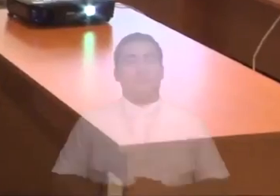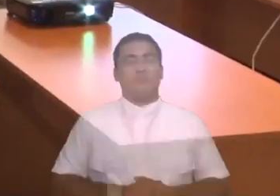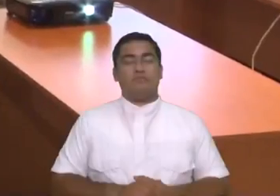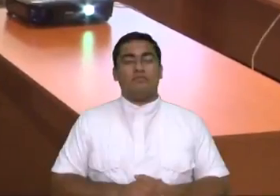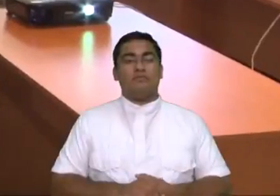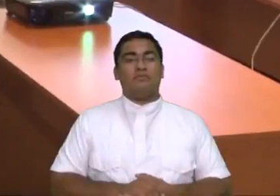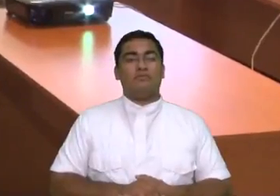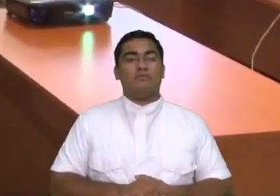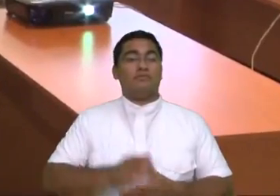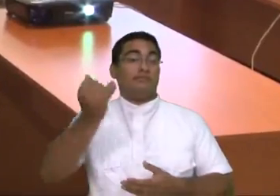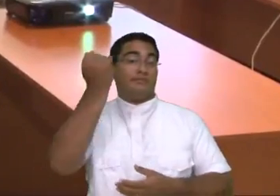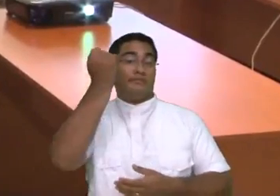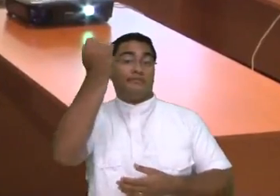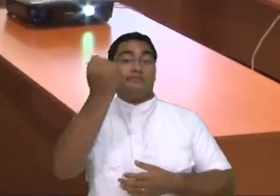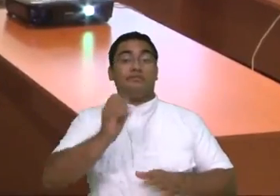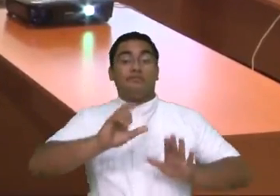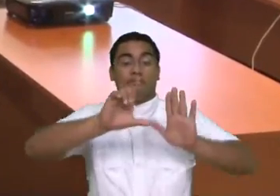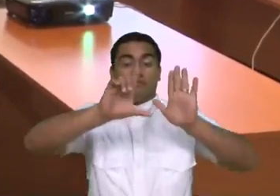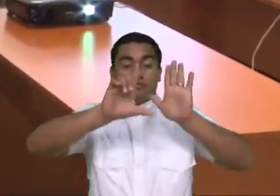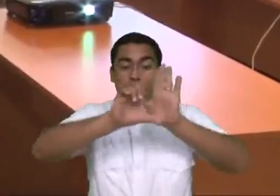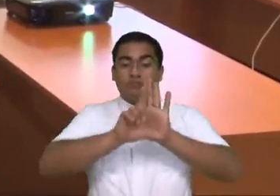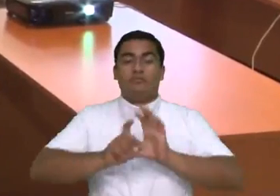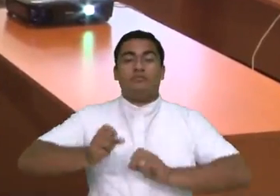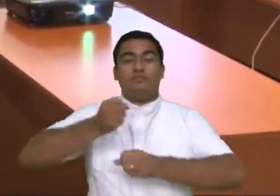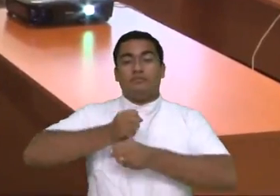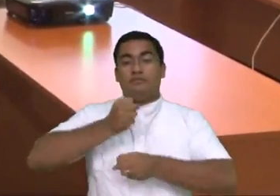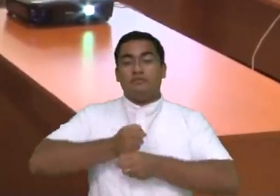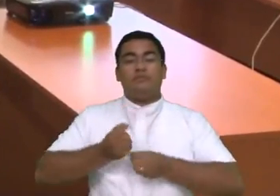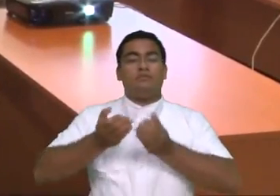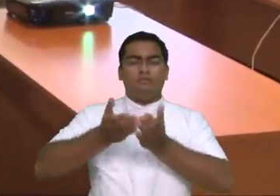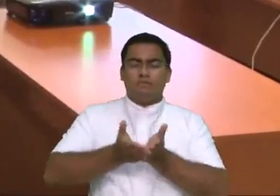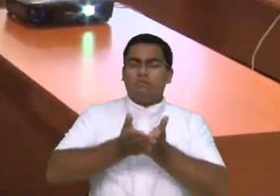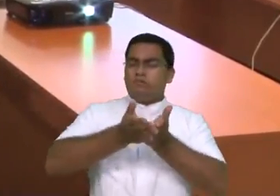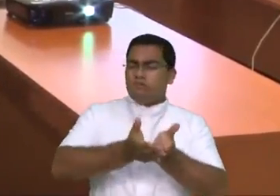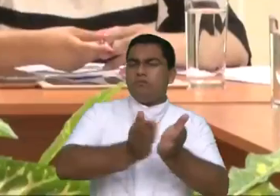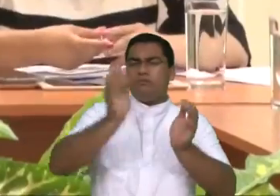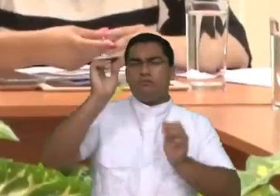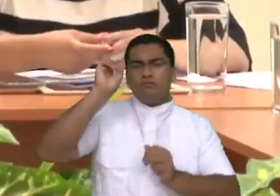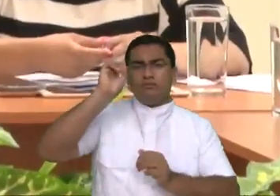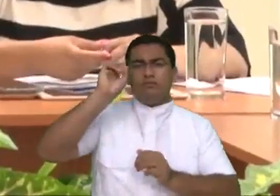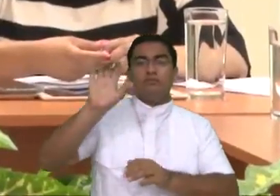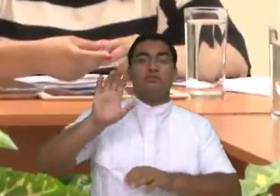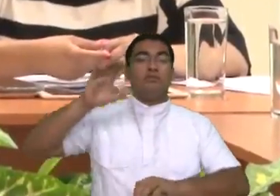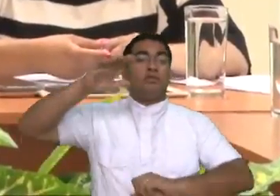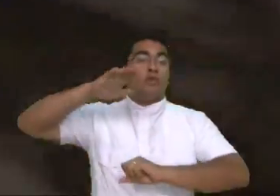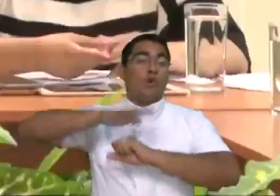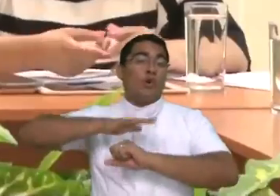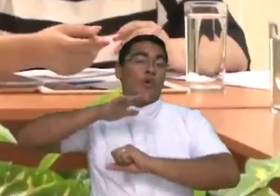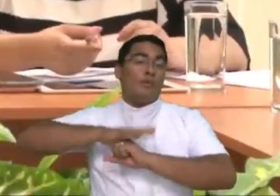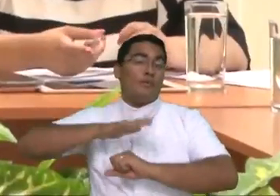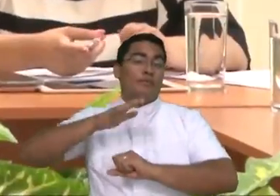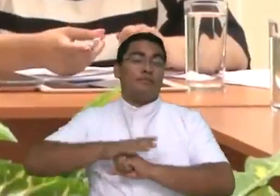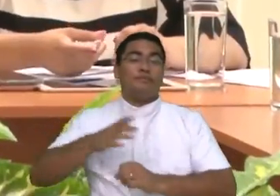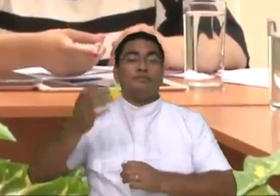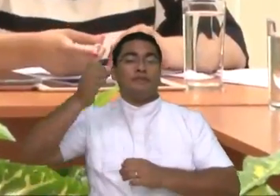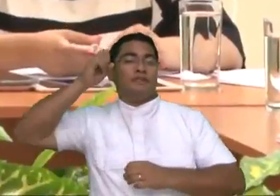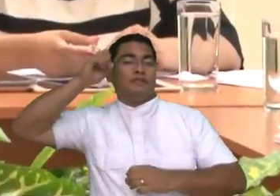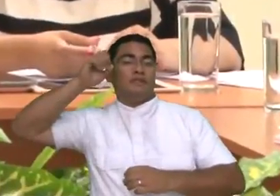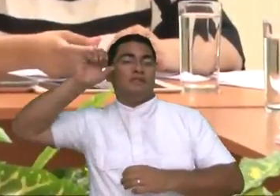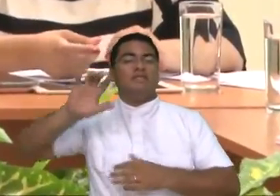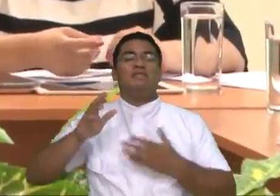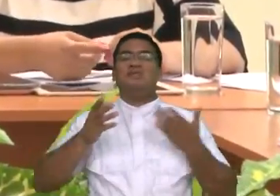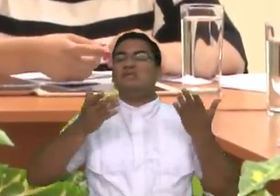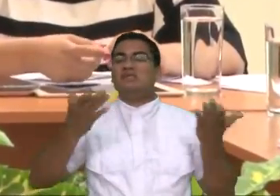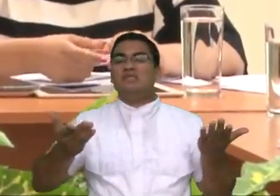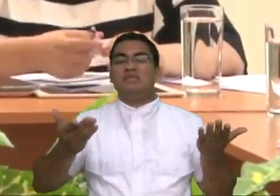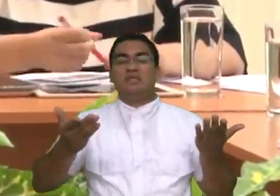La iniciativa de ley para el desarrollo de operación de marinas turísticas dictaminada por la Comisión de Turismo estará enfocada en el desarrollo turístico